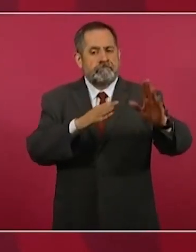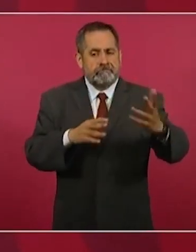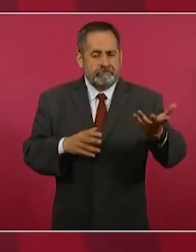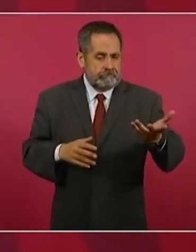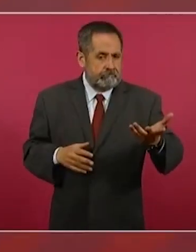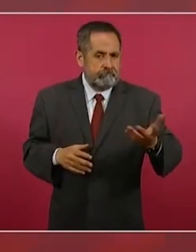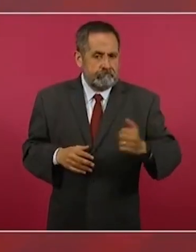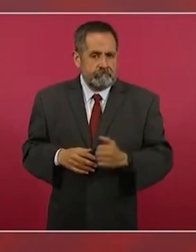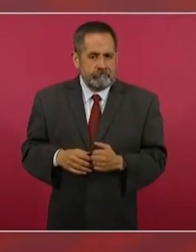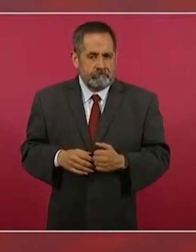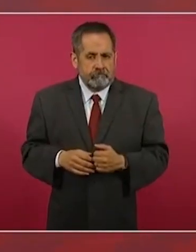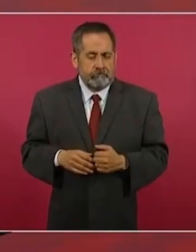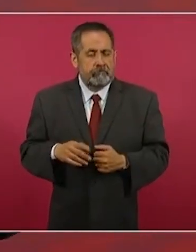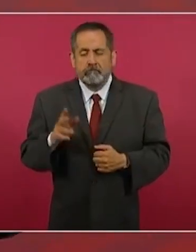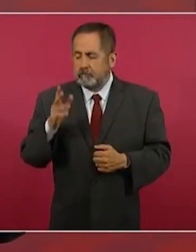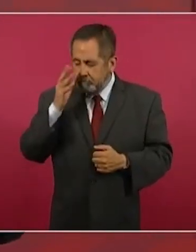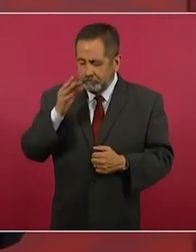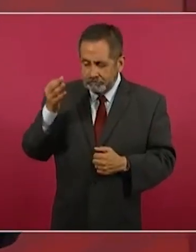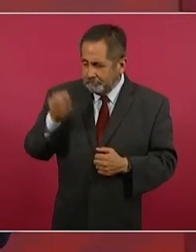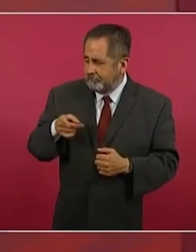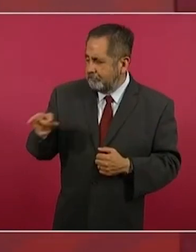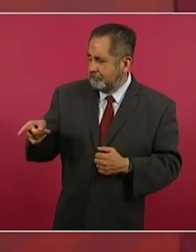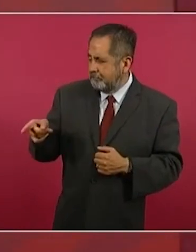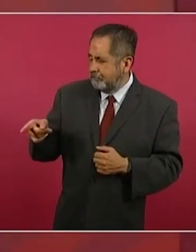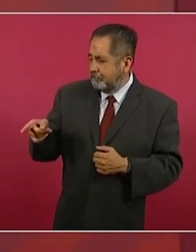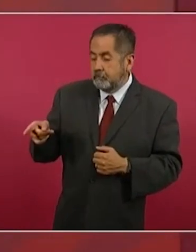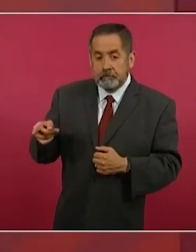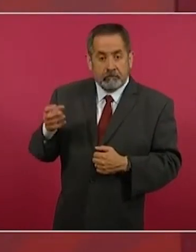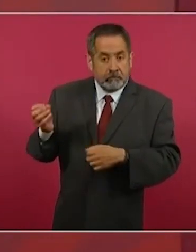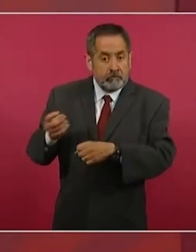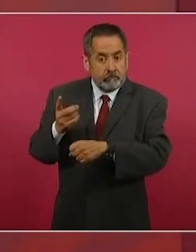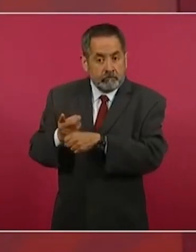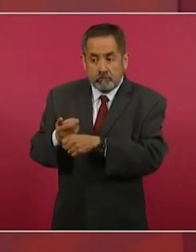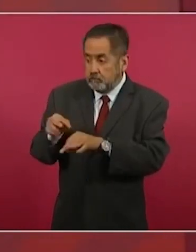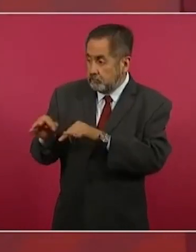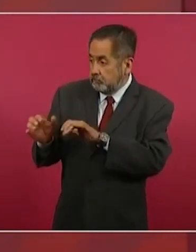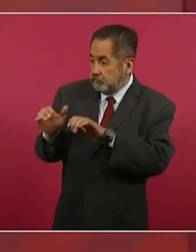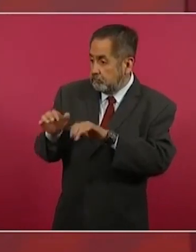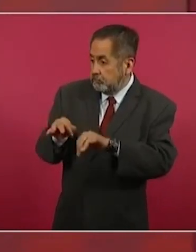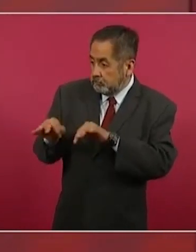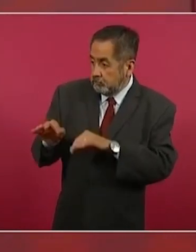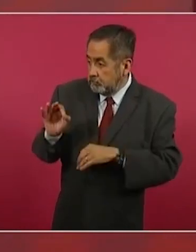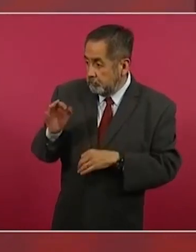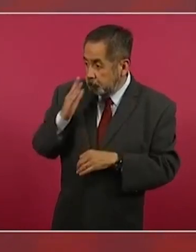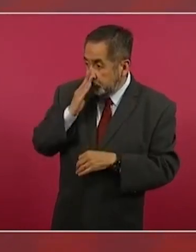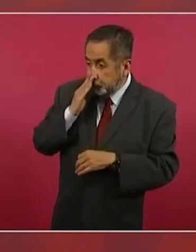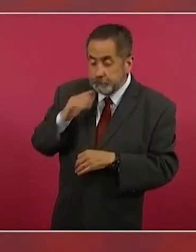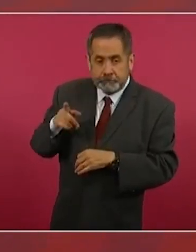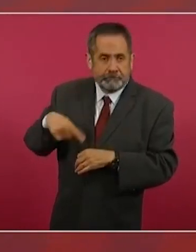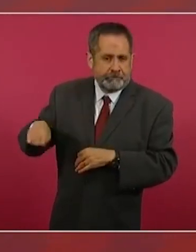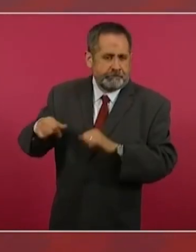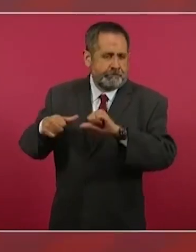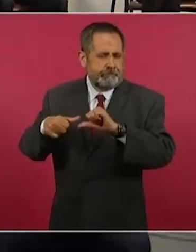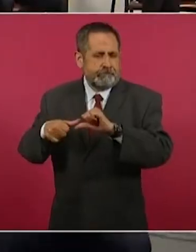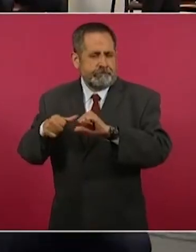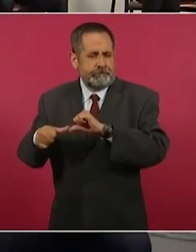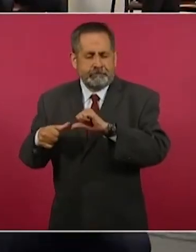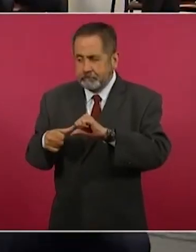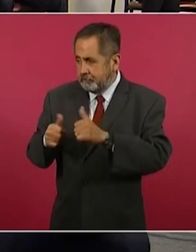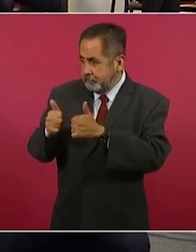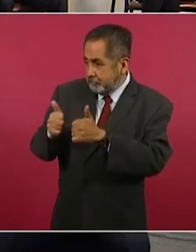que si hay oportunidades de trabajo en centroamérica